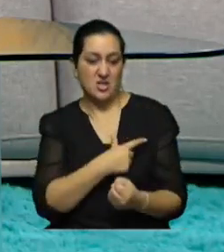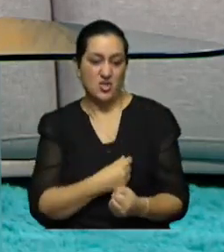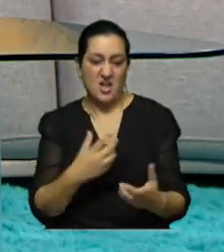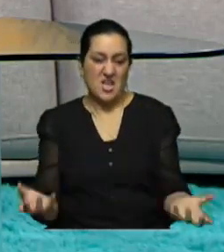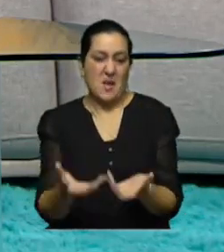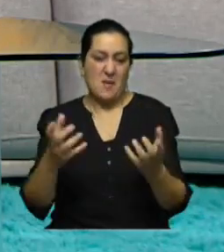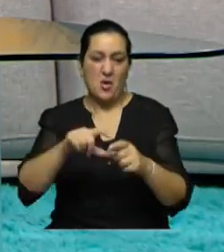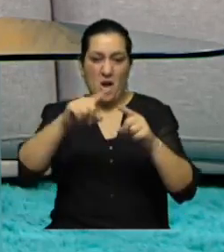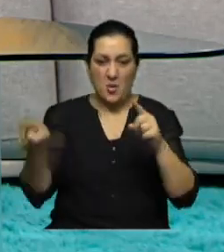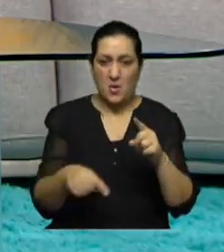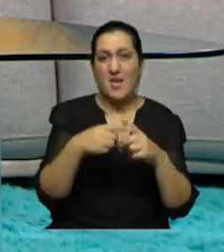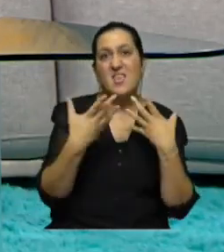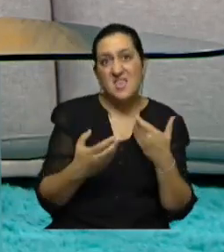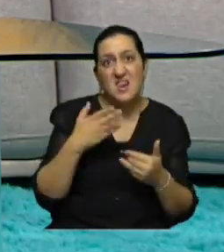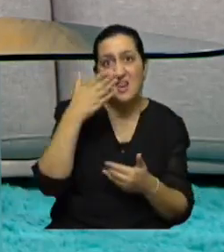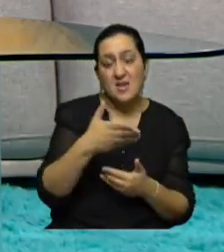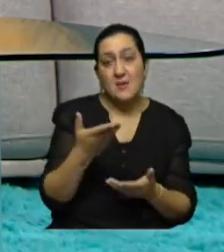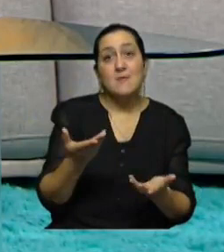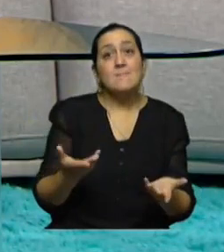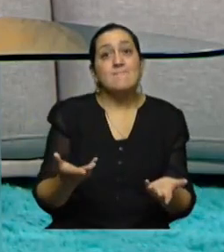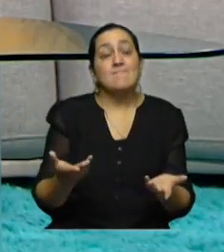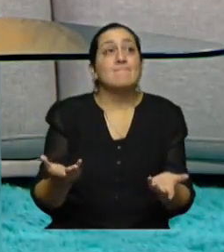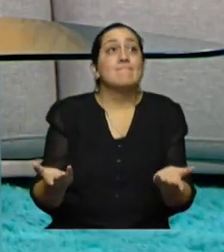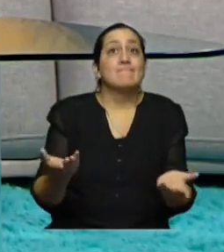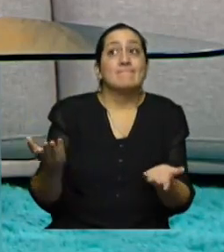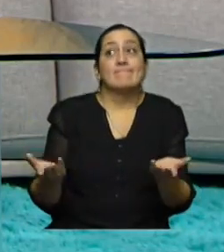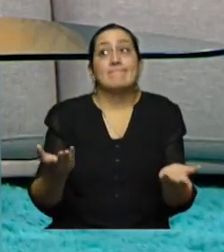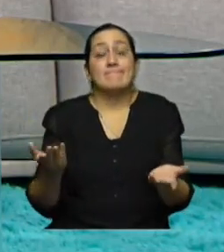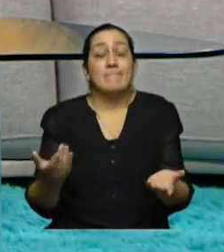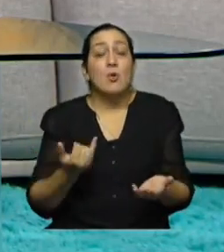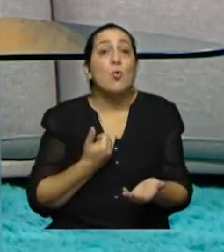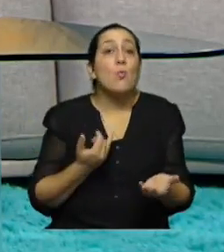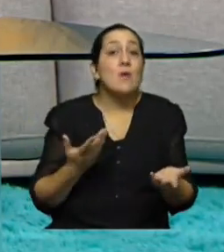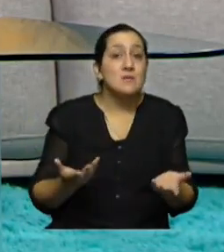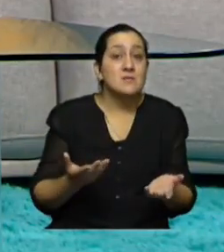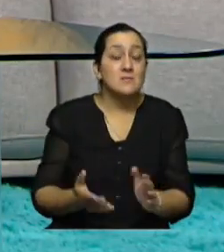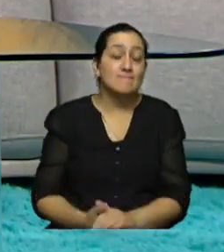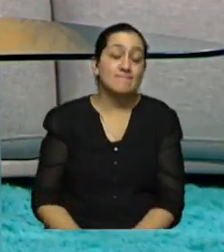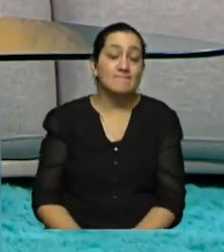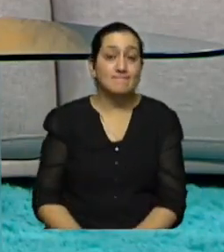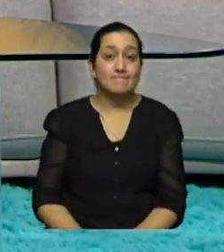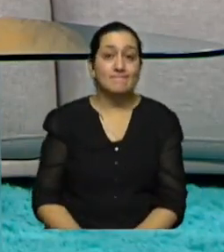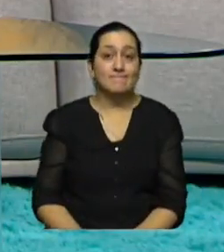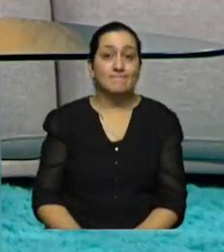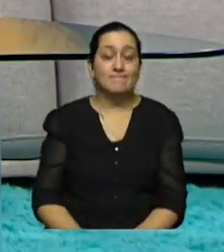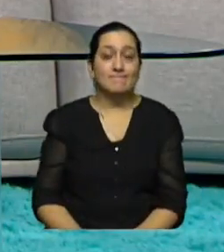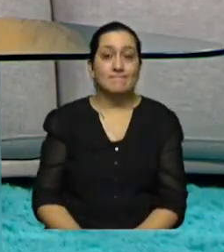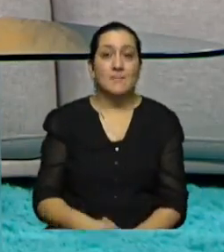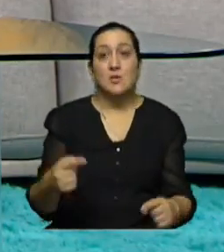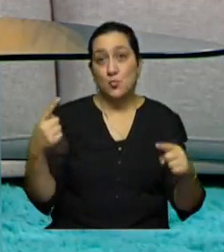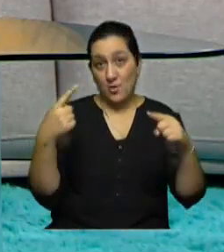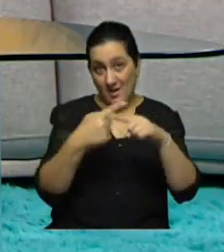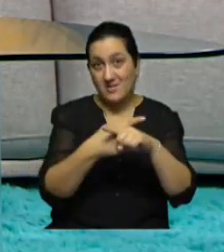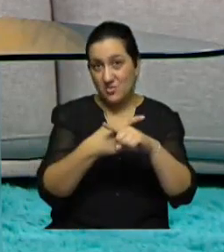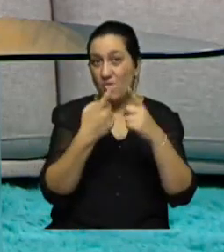quieren ir. Pero bueno, ahí no sabés, tenés que ponerte un acostado de otro y mirar la realidad con dos perfiles distintos. Ahora. Pero está, es un clásico que va a